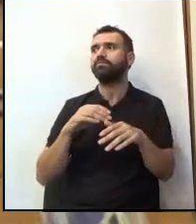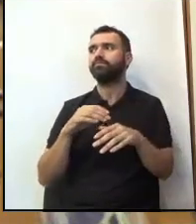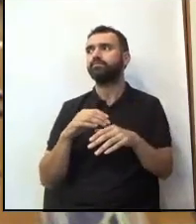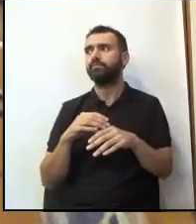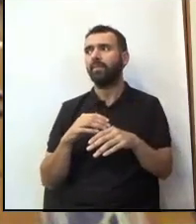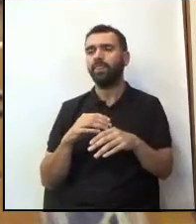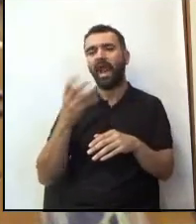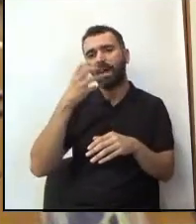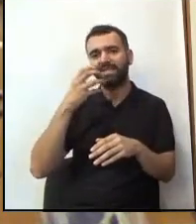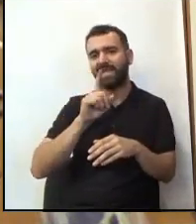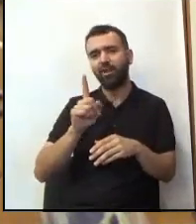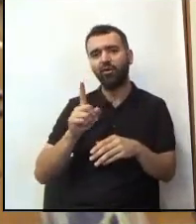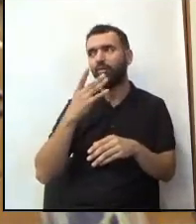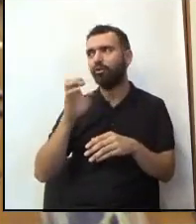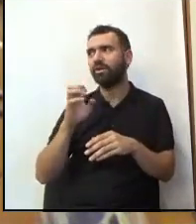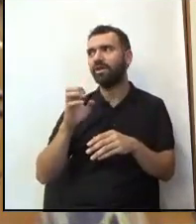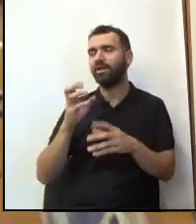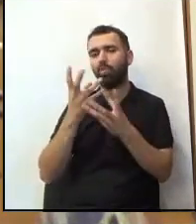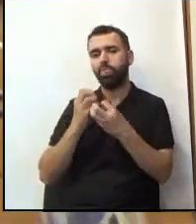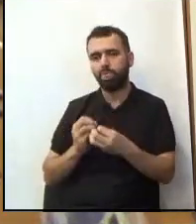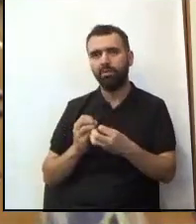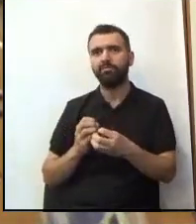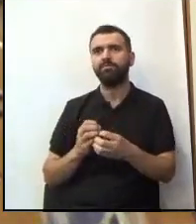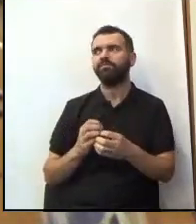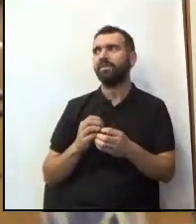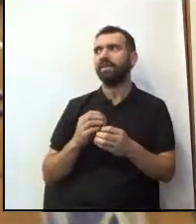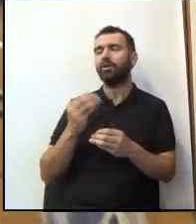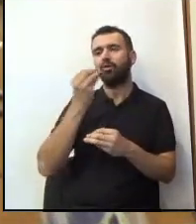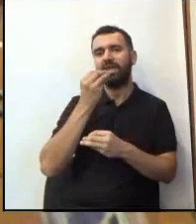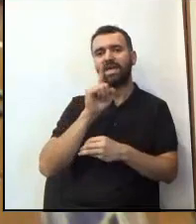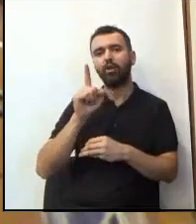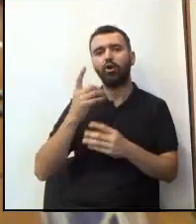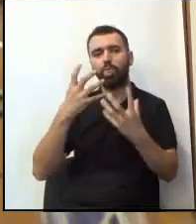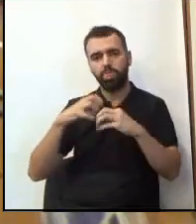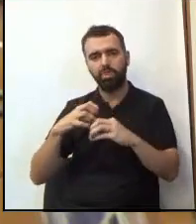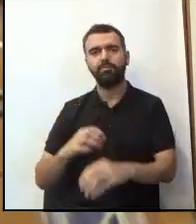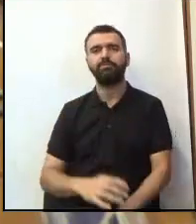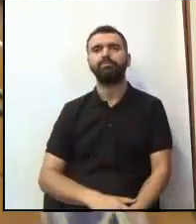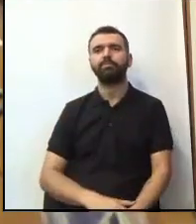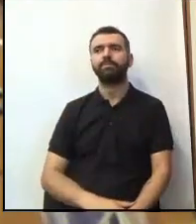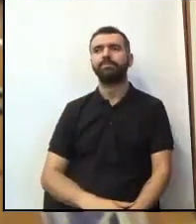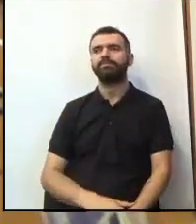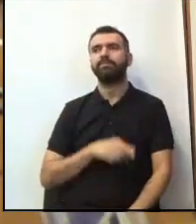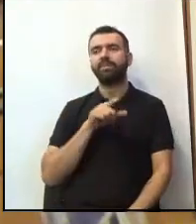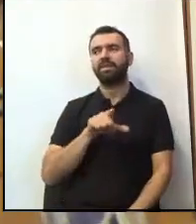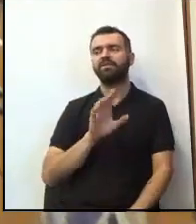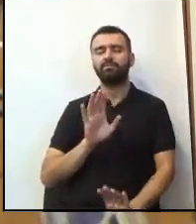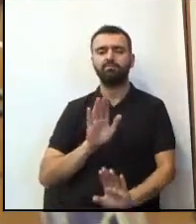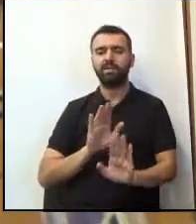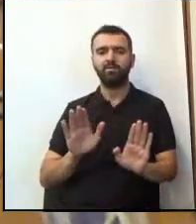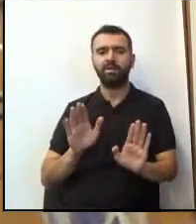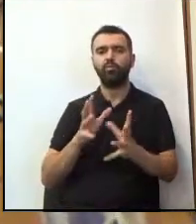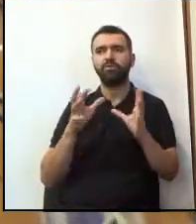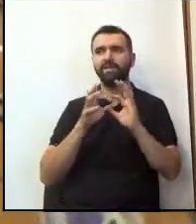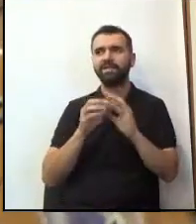La manzana no, porque se pudre. Sí, te escuché, comida no perecible estoy diciendo. ¿Ya? Eso netamente. Así que muchas gracias, que estén